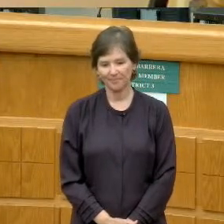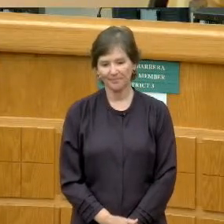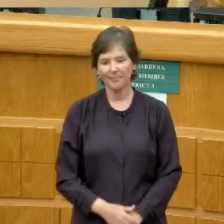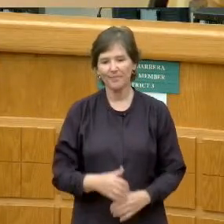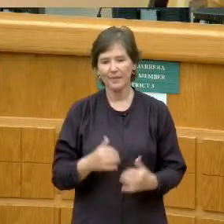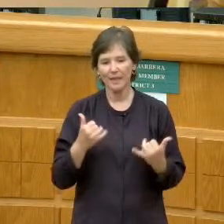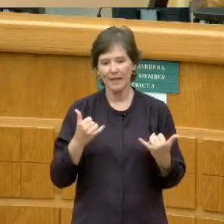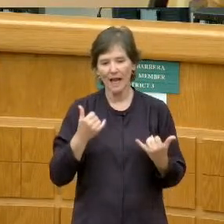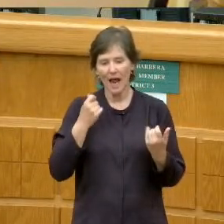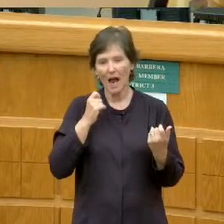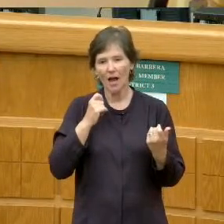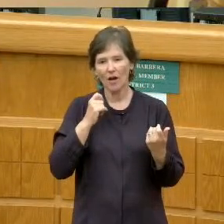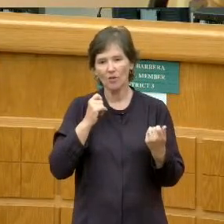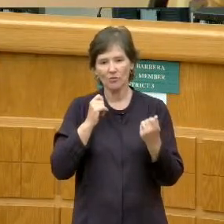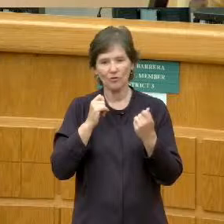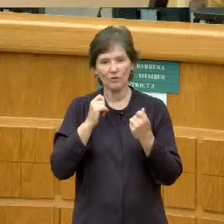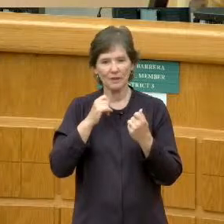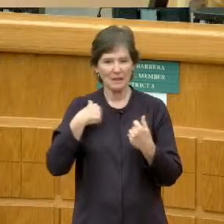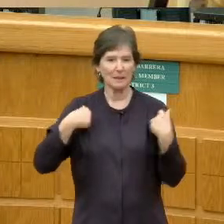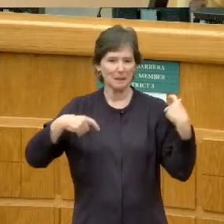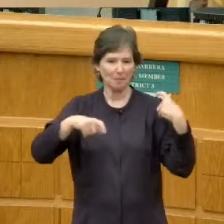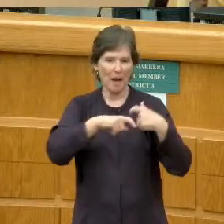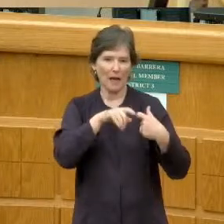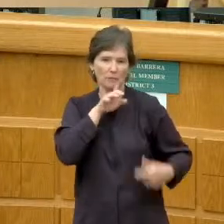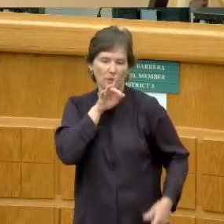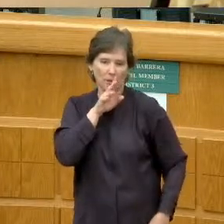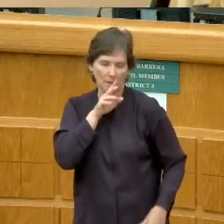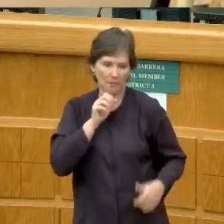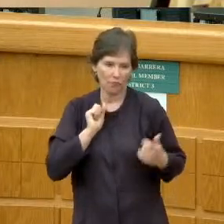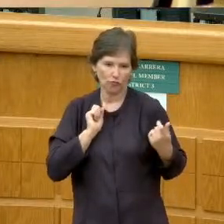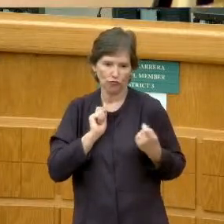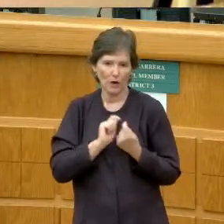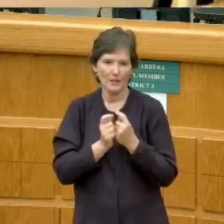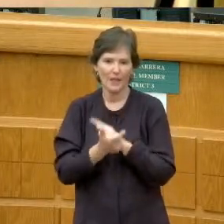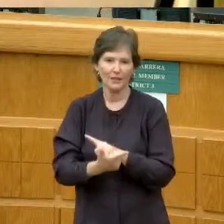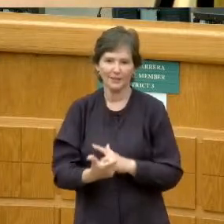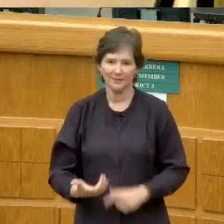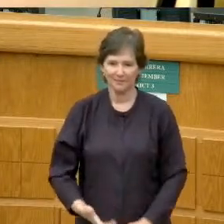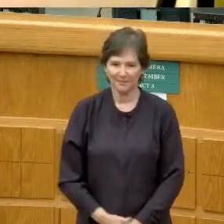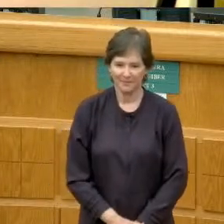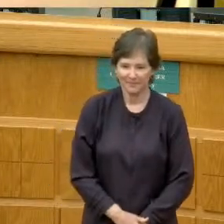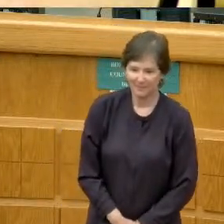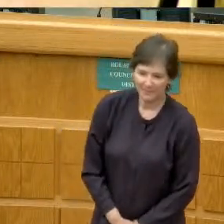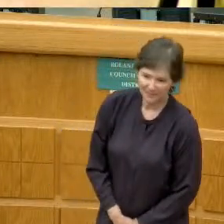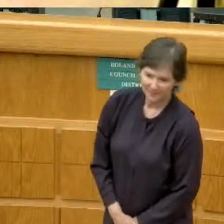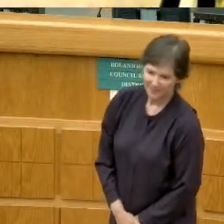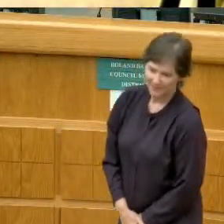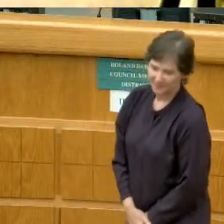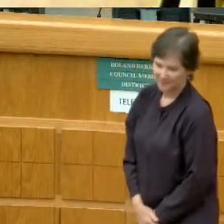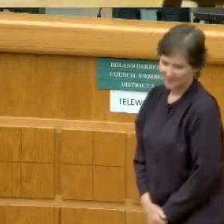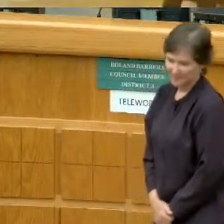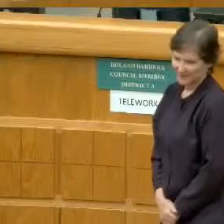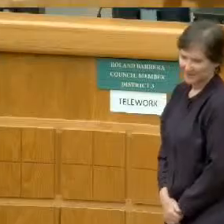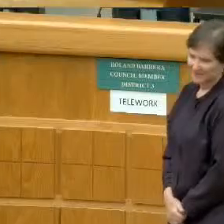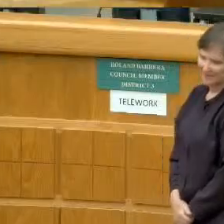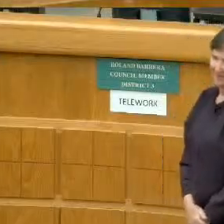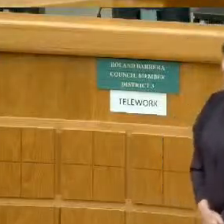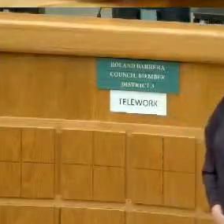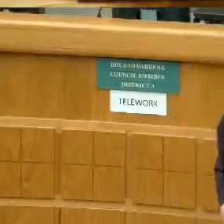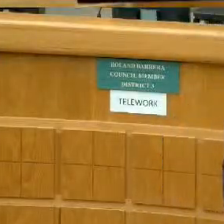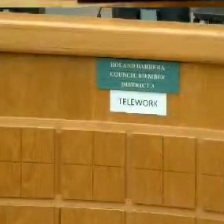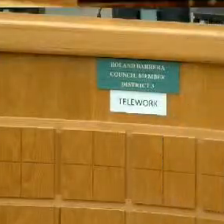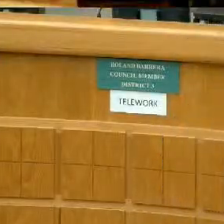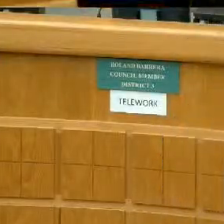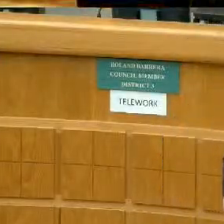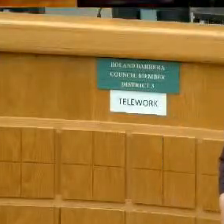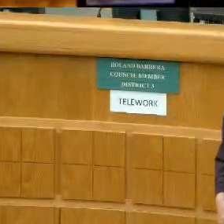empezar con mi sentido pésame a las familias de las 4 personas que fallecieron hoy. 200 personas estaban inscritas